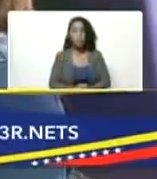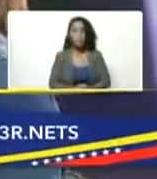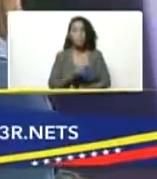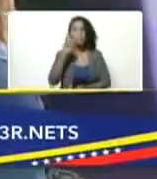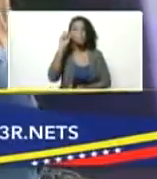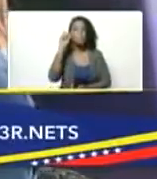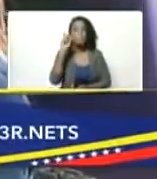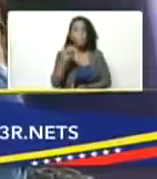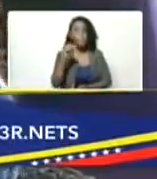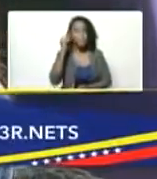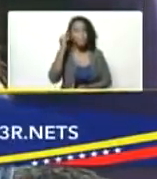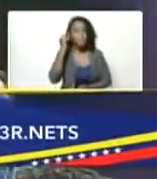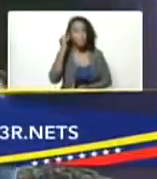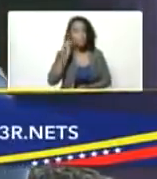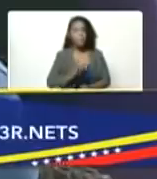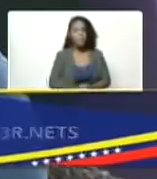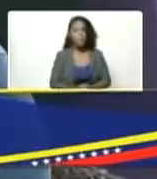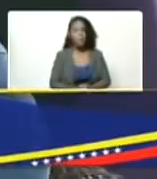También una muchacha,